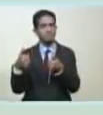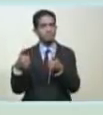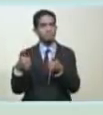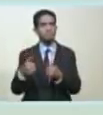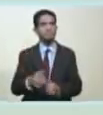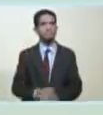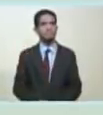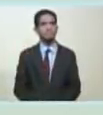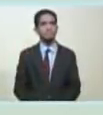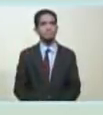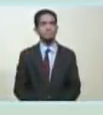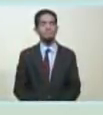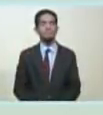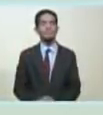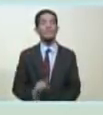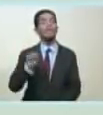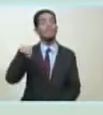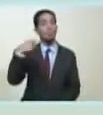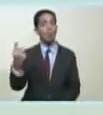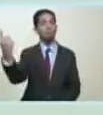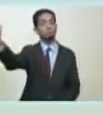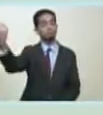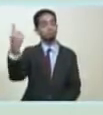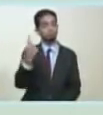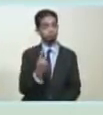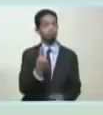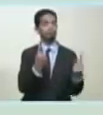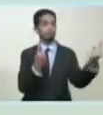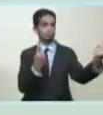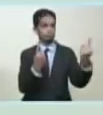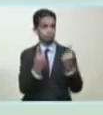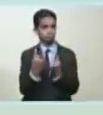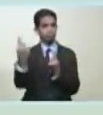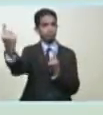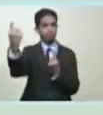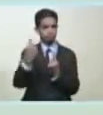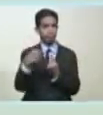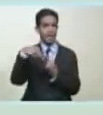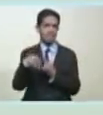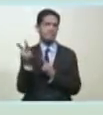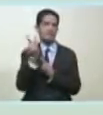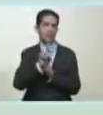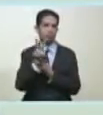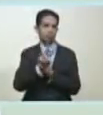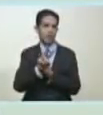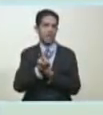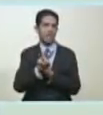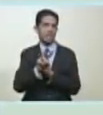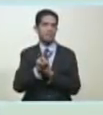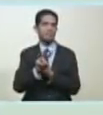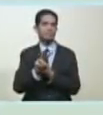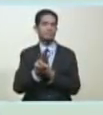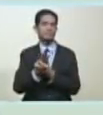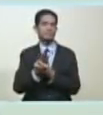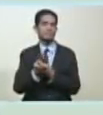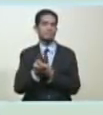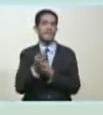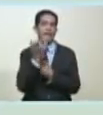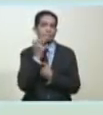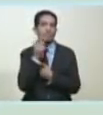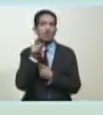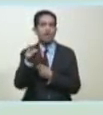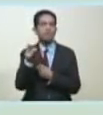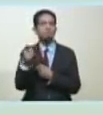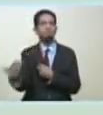demócrata de apellido Durbin y recibí a otros enviados que no voy a nombrar porque fueron visitas privadas. Y yo respeto